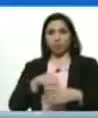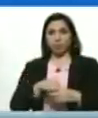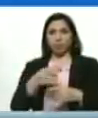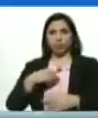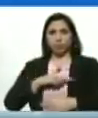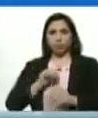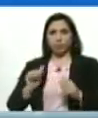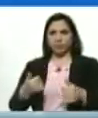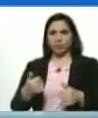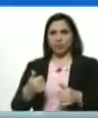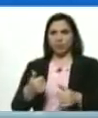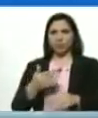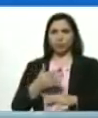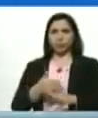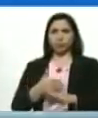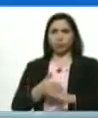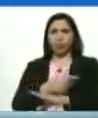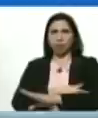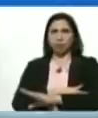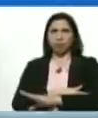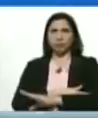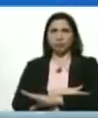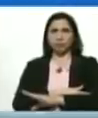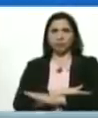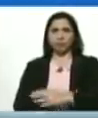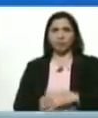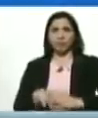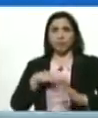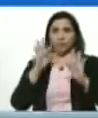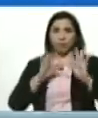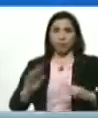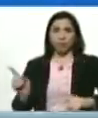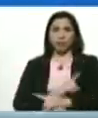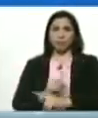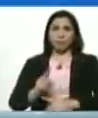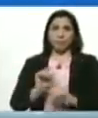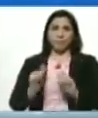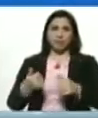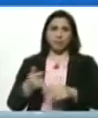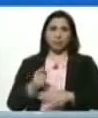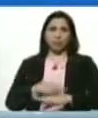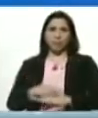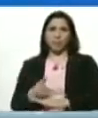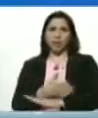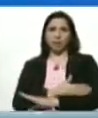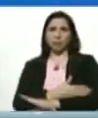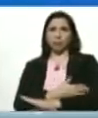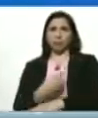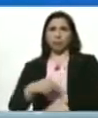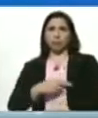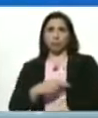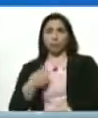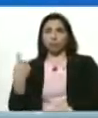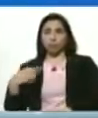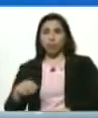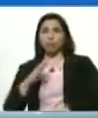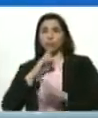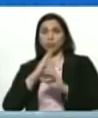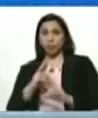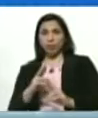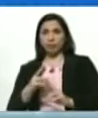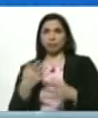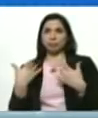empezamos temprano de manera audaz pensamos temprano y tuvimos resultados tempranos